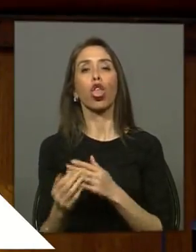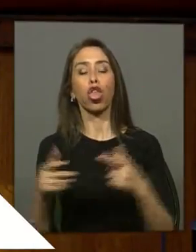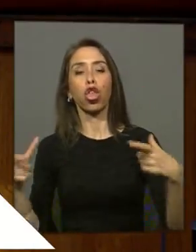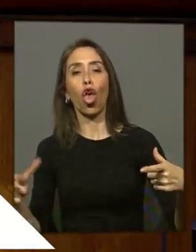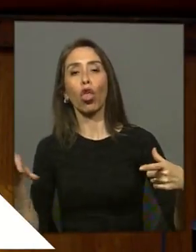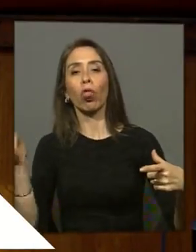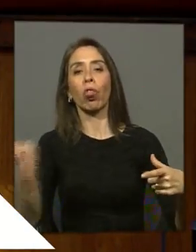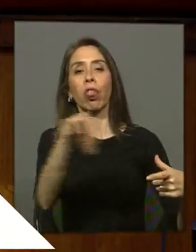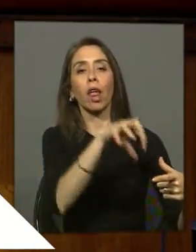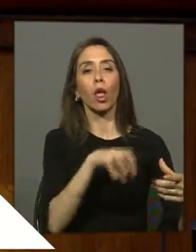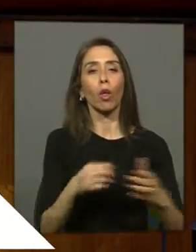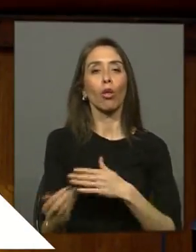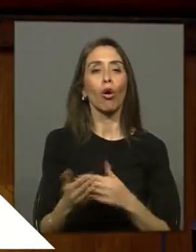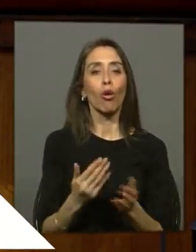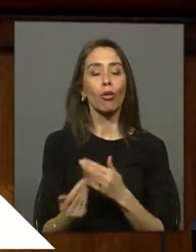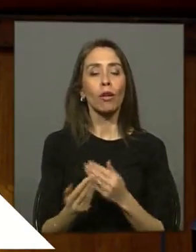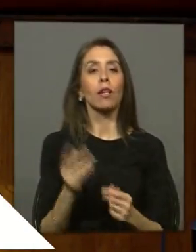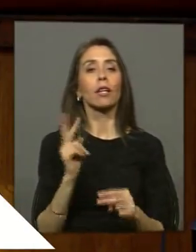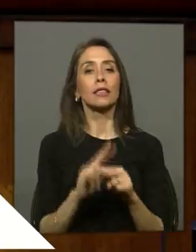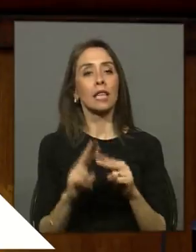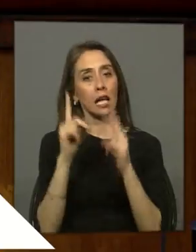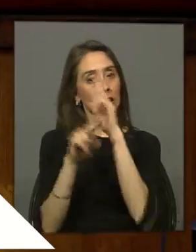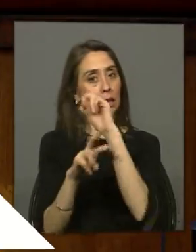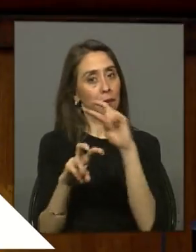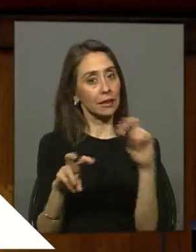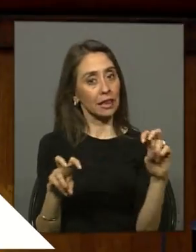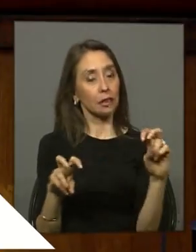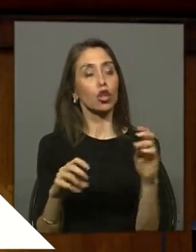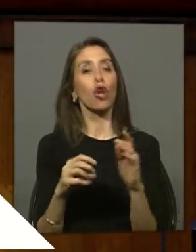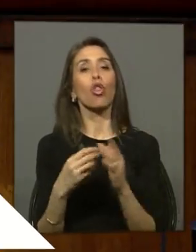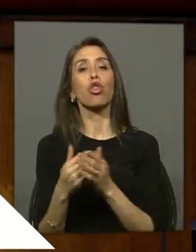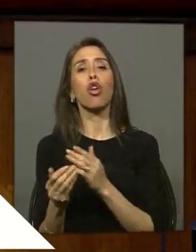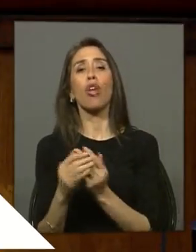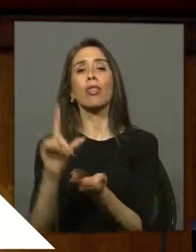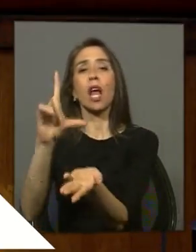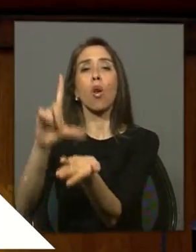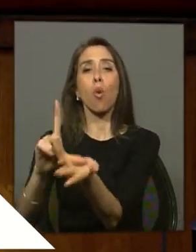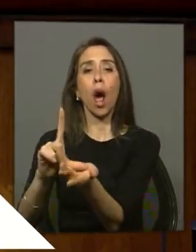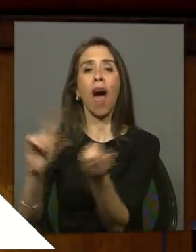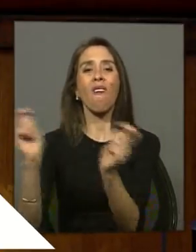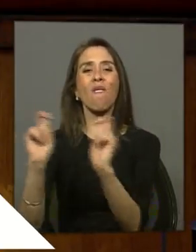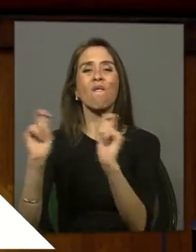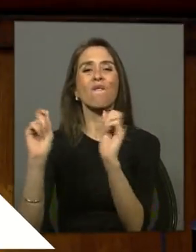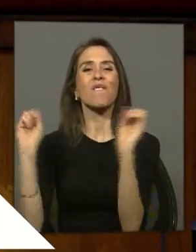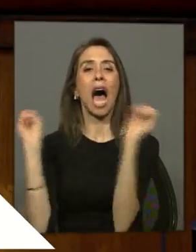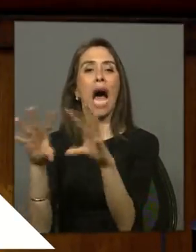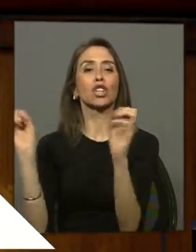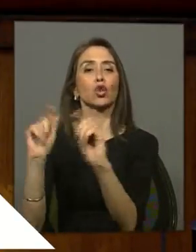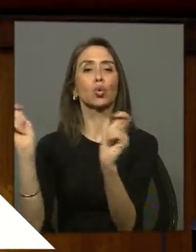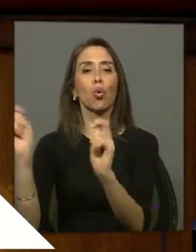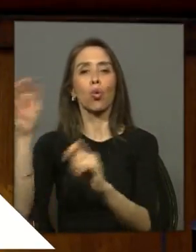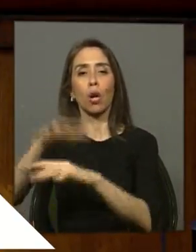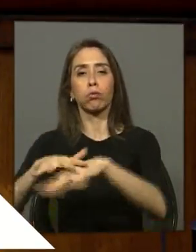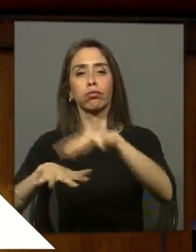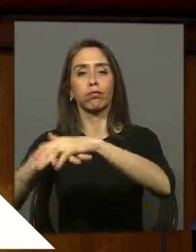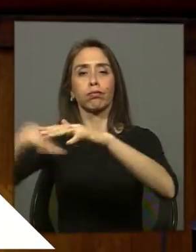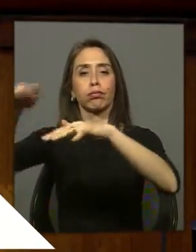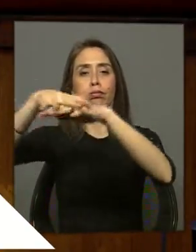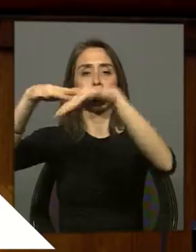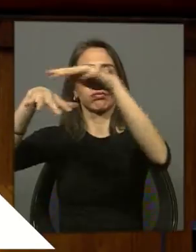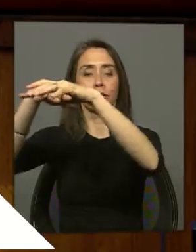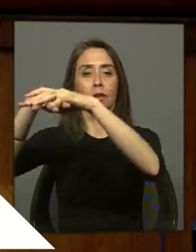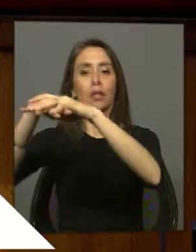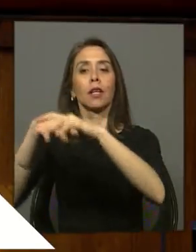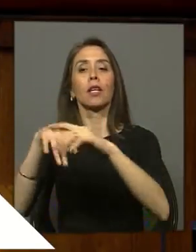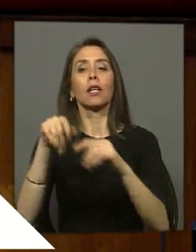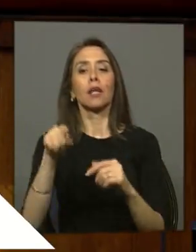que debiese incluir la realización de estudios respecto a la localización de rellenos sanitarios y la extinción de los vertegueros como forma de